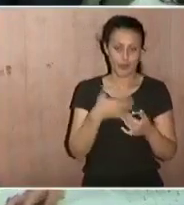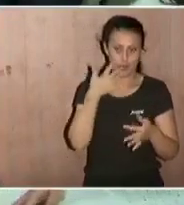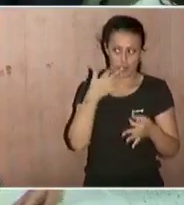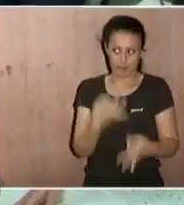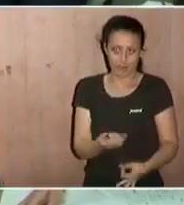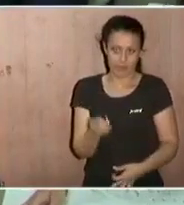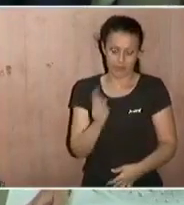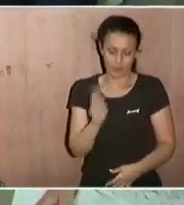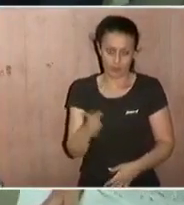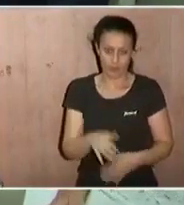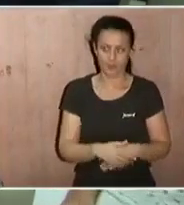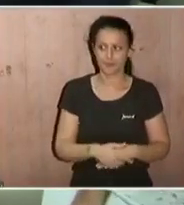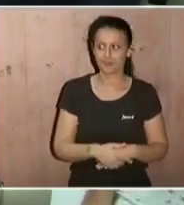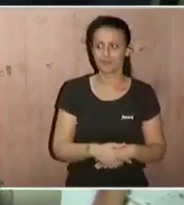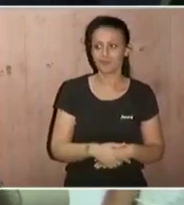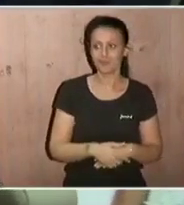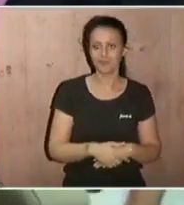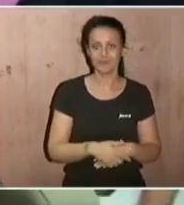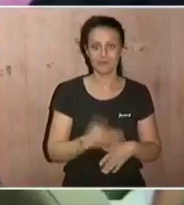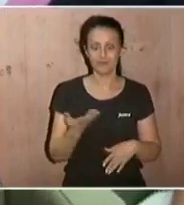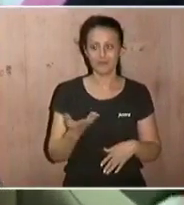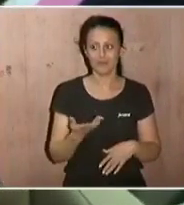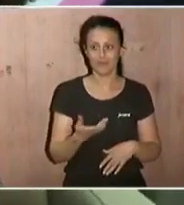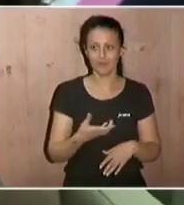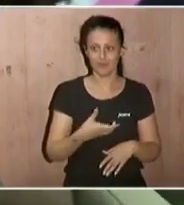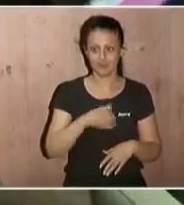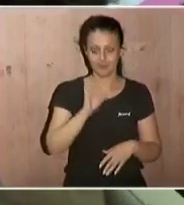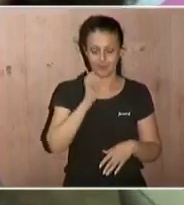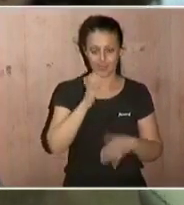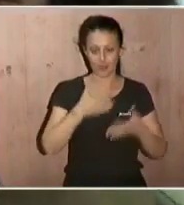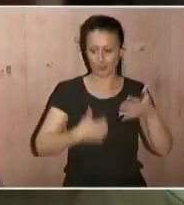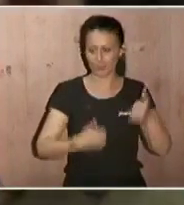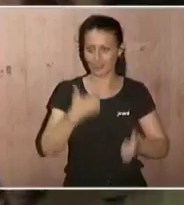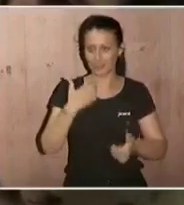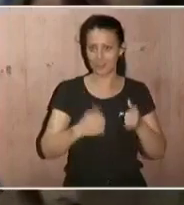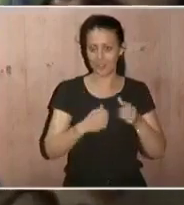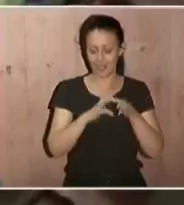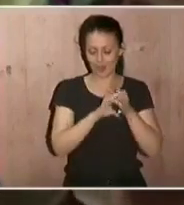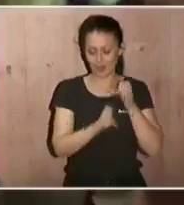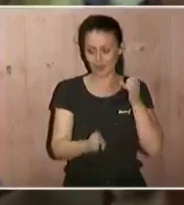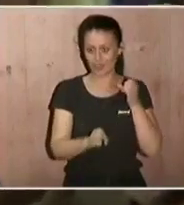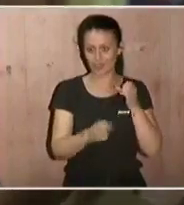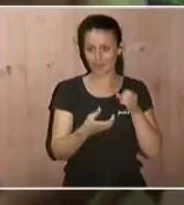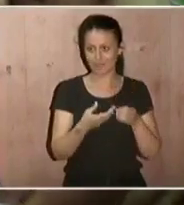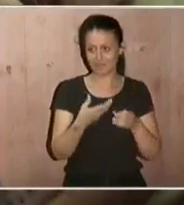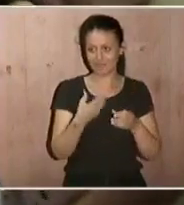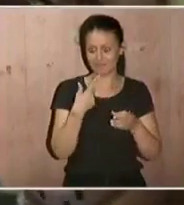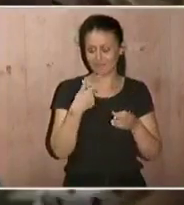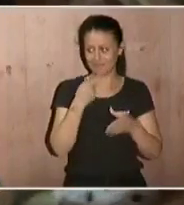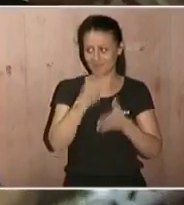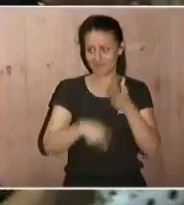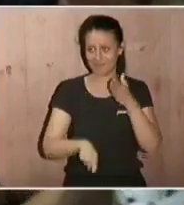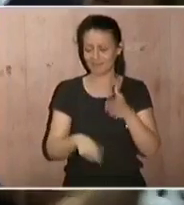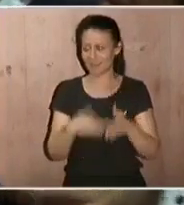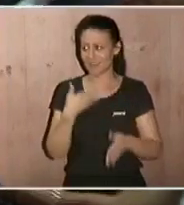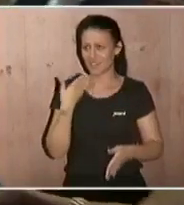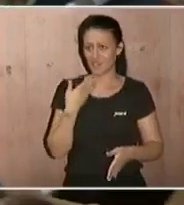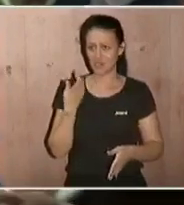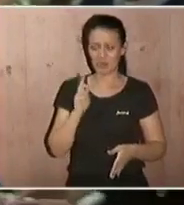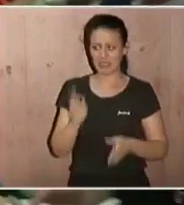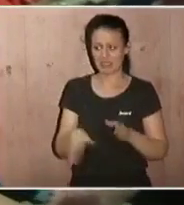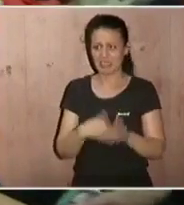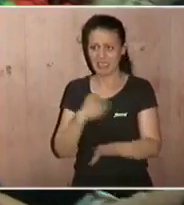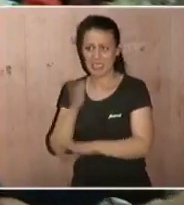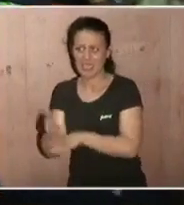nombre, ante un vaso de dientes relleno de leche y un croissant que tristemente me había comprado porque no me apetecía salir